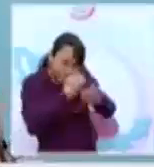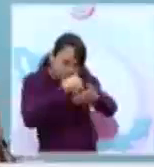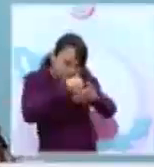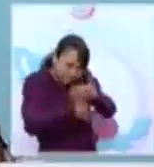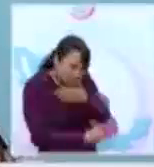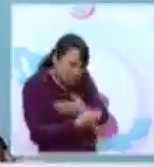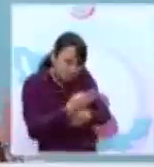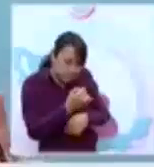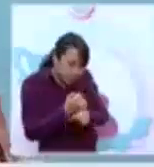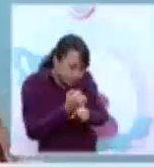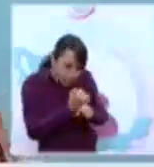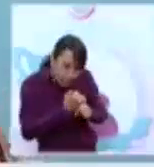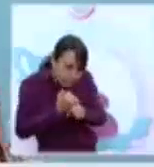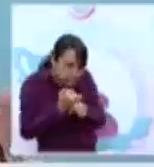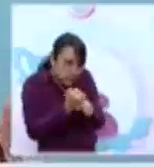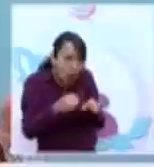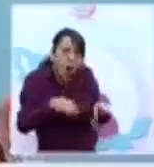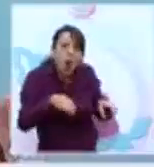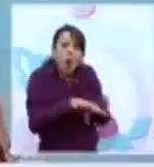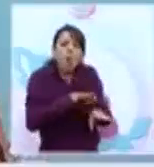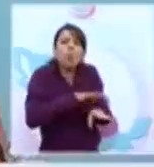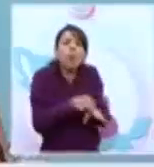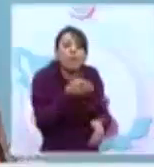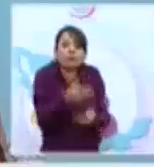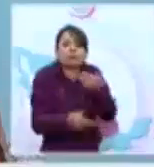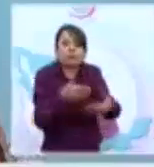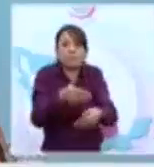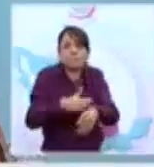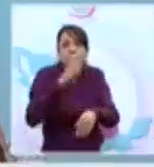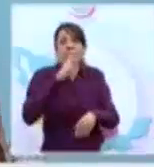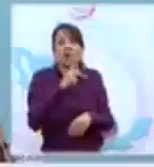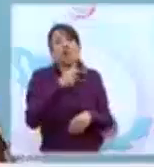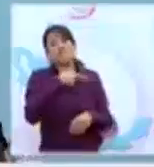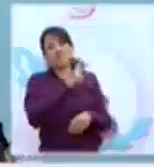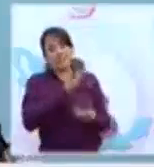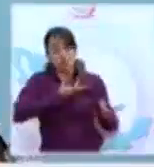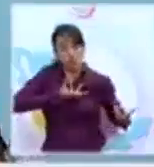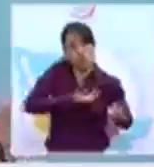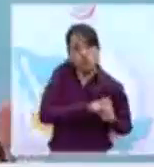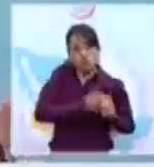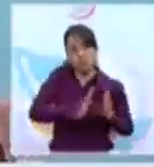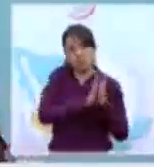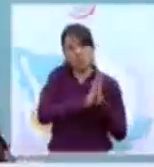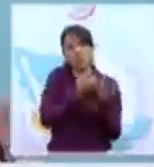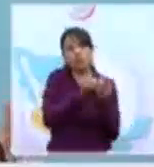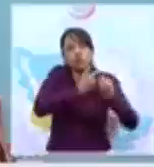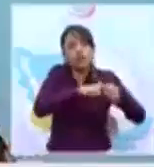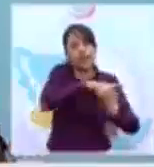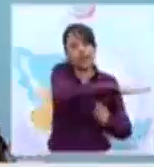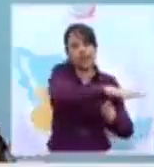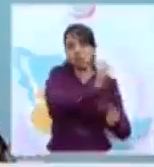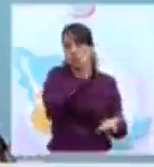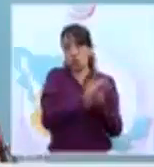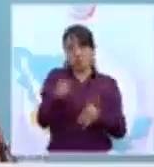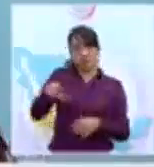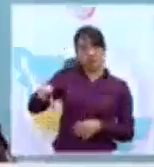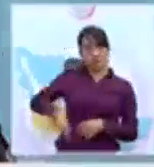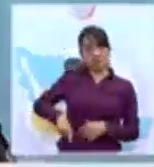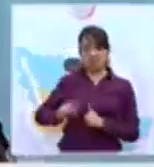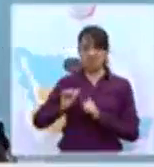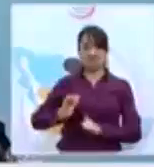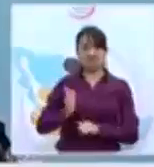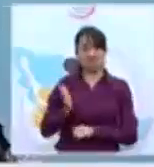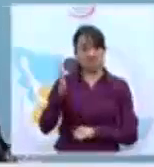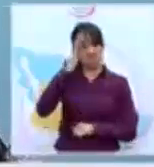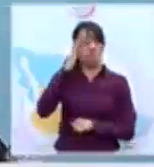en colaboración con la sociedad, que eso también es muy importante, que no es un programa nada más del gobierno o del en turno, sino que